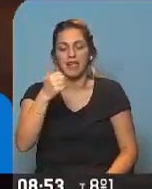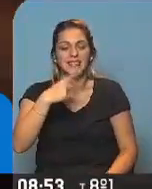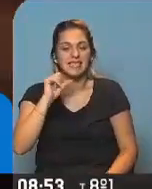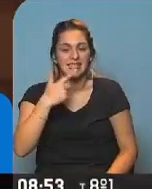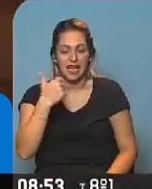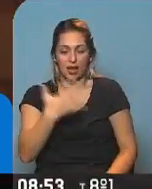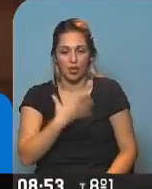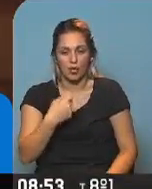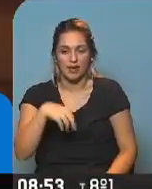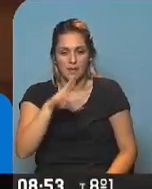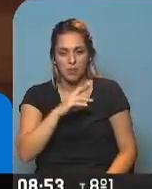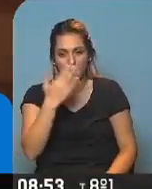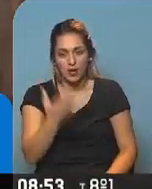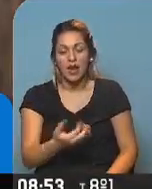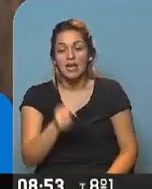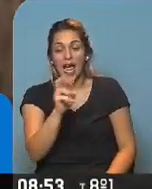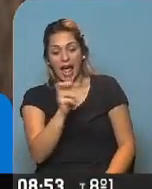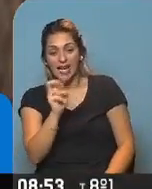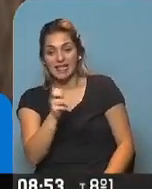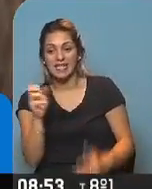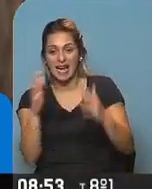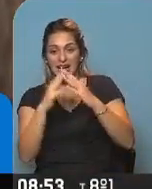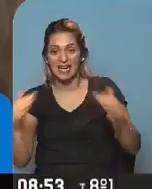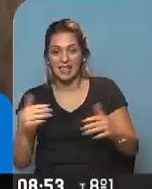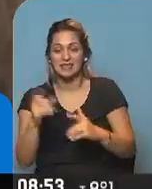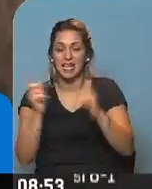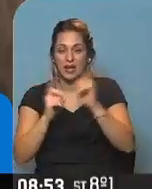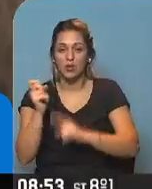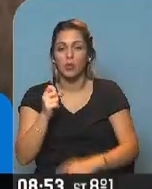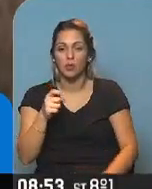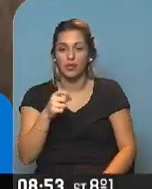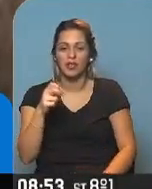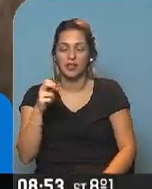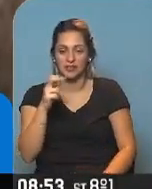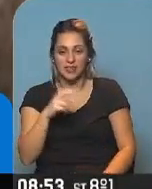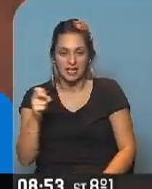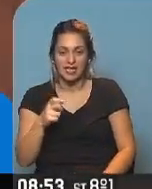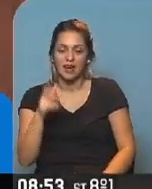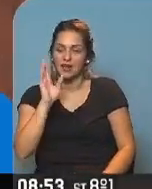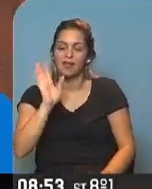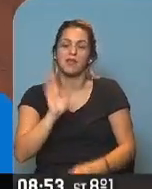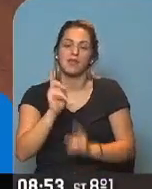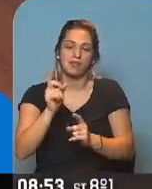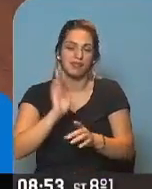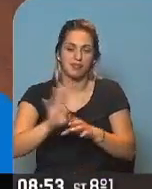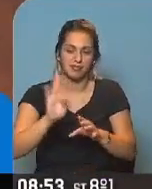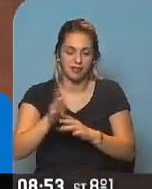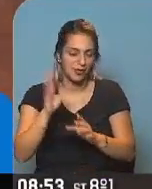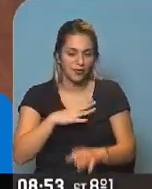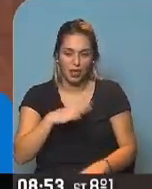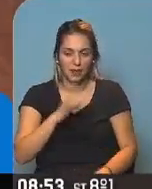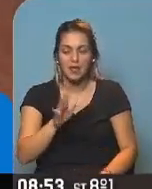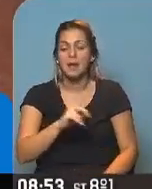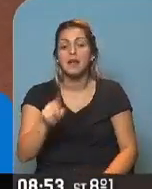y bueno le alquilan la casa algunos alquileres todavía están pendientes ses org eran tiempos así y se